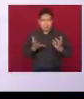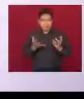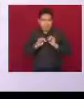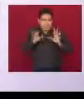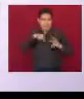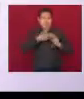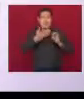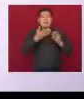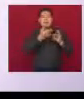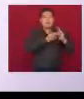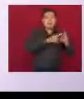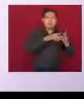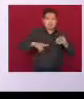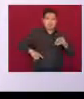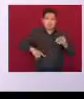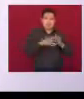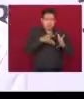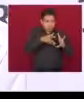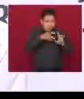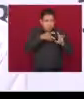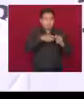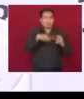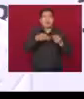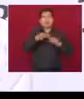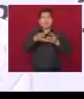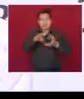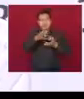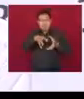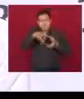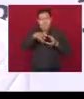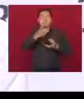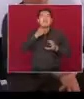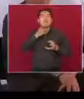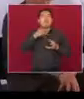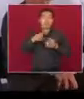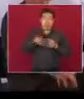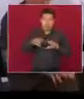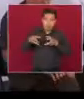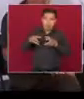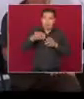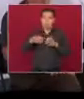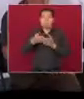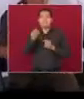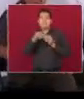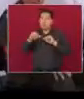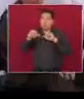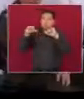invertíamos en exploración y extracción de petróleo para frenar, como aquí se ha dicho, la constante caída en la producción,